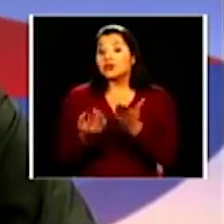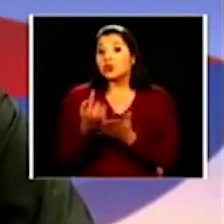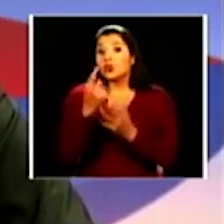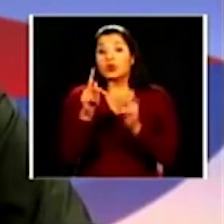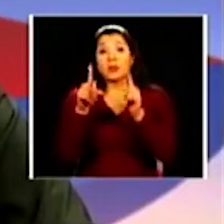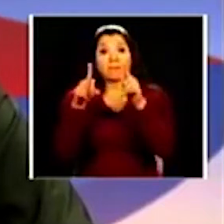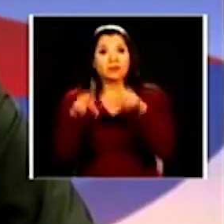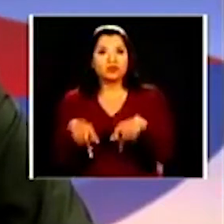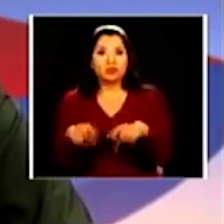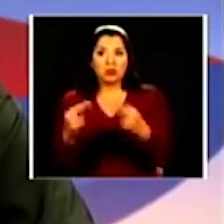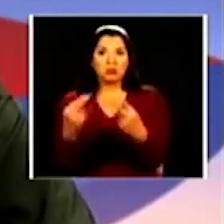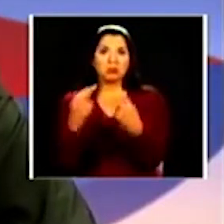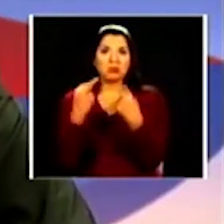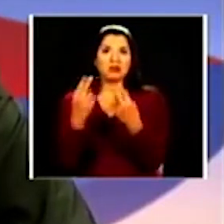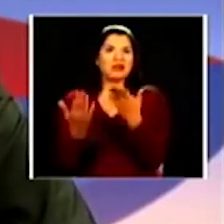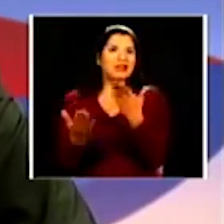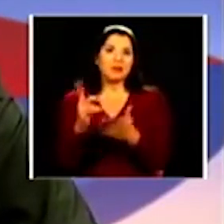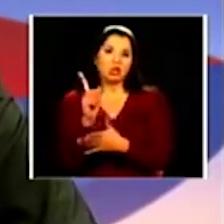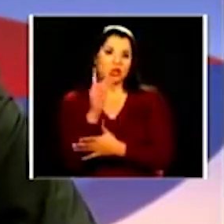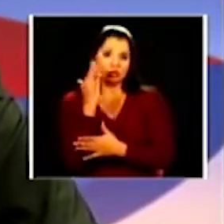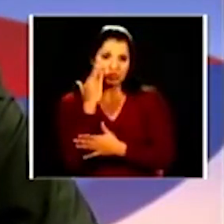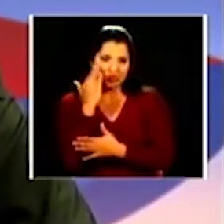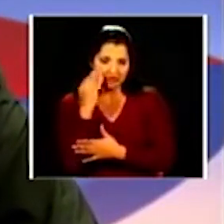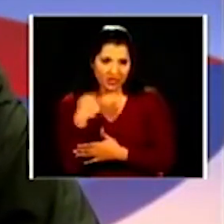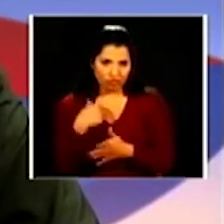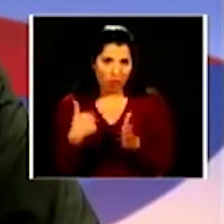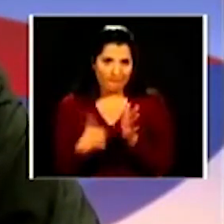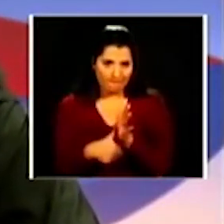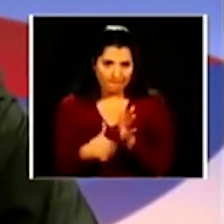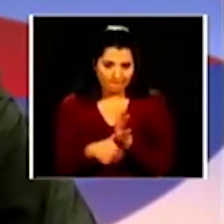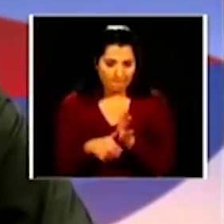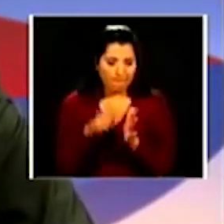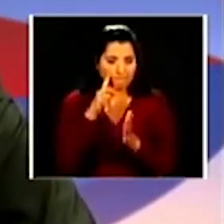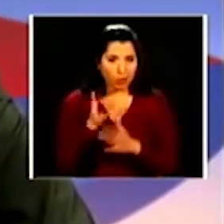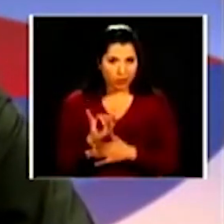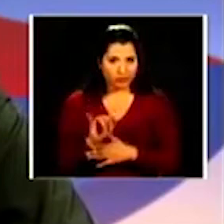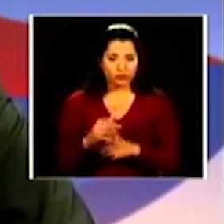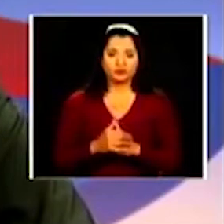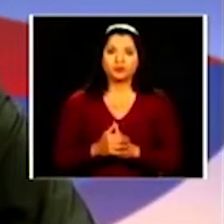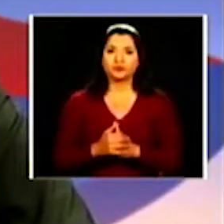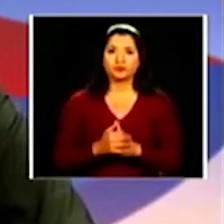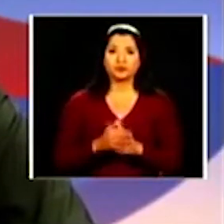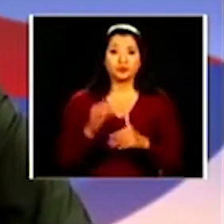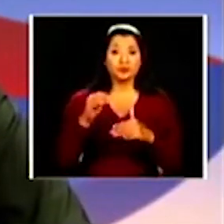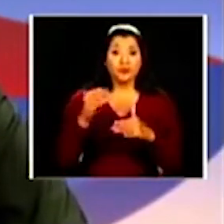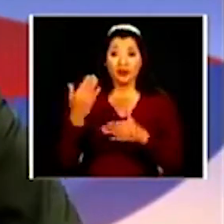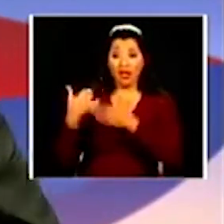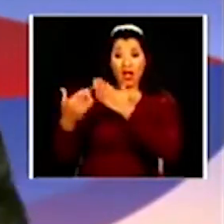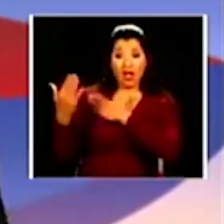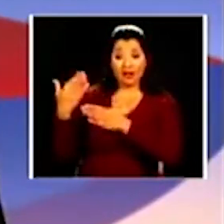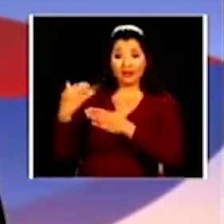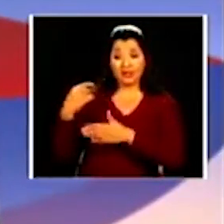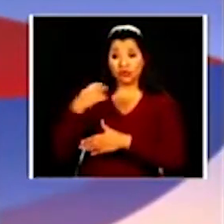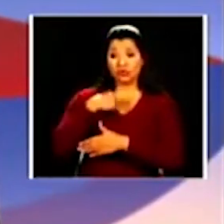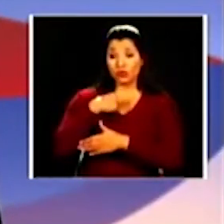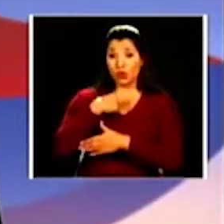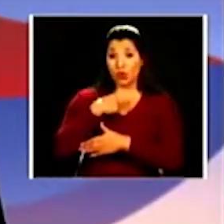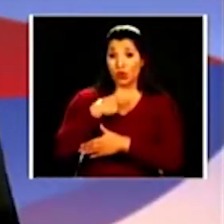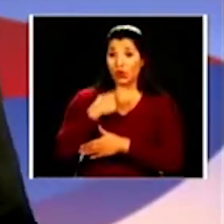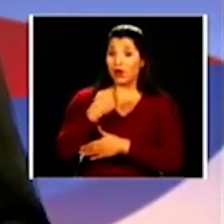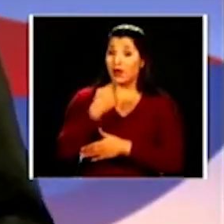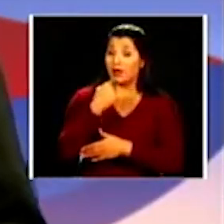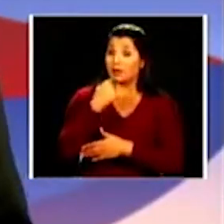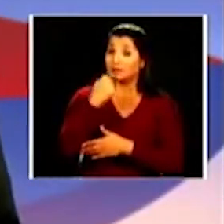no pues haya escuchado nuestra aclaración. En algún momento durante la discusión de este proyecto yo hice un llamado de